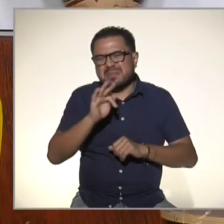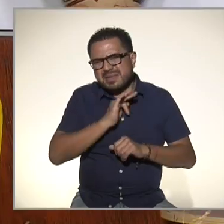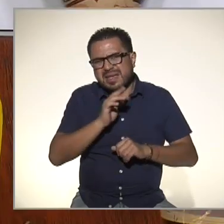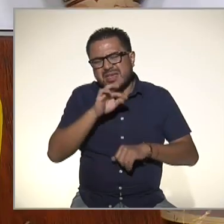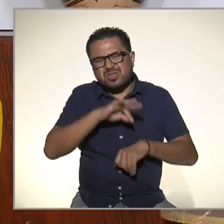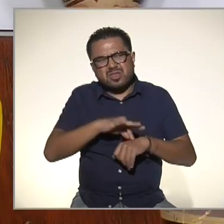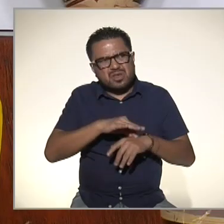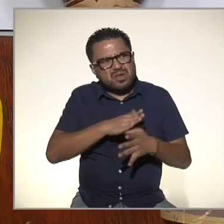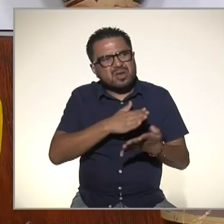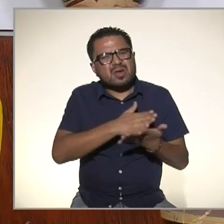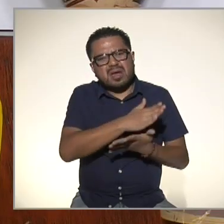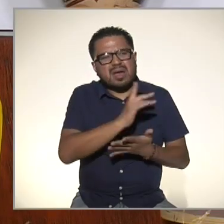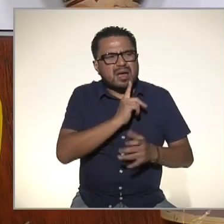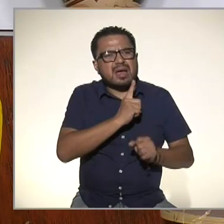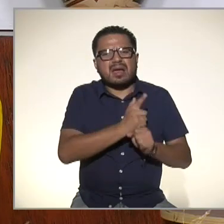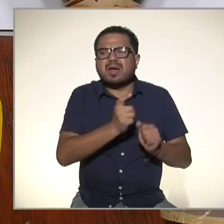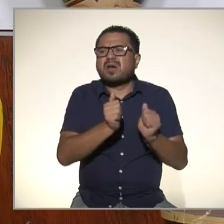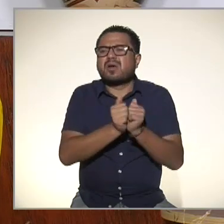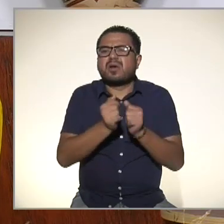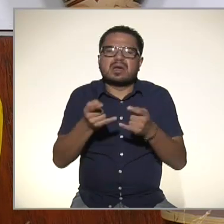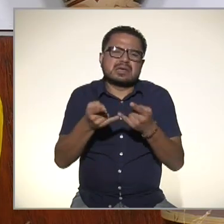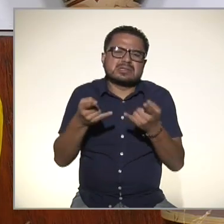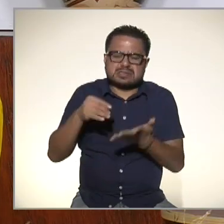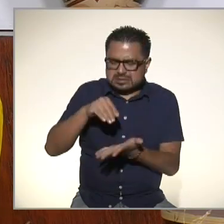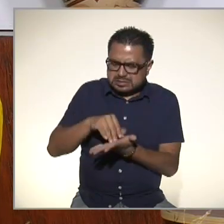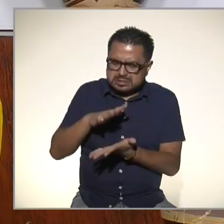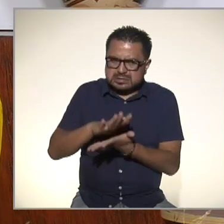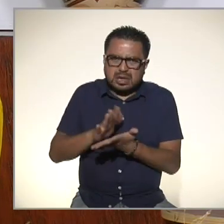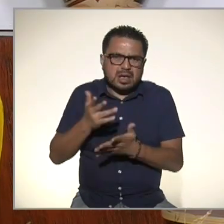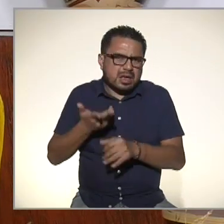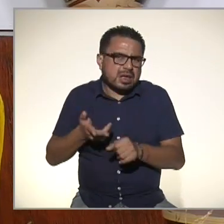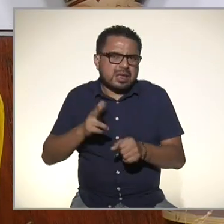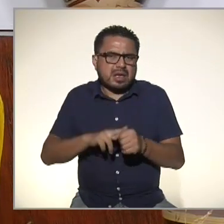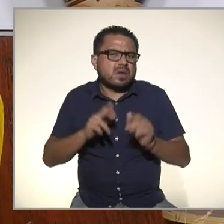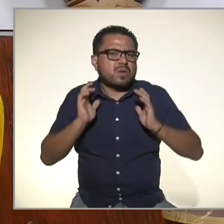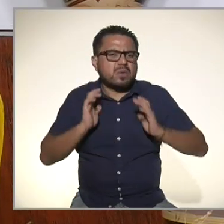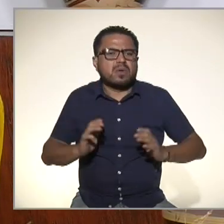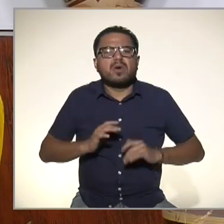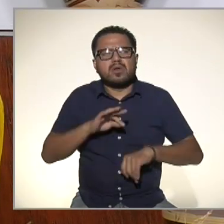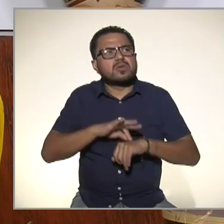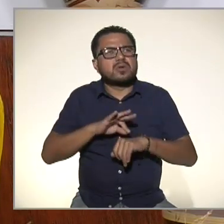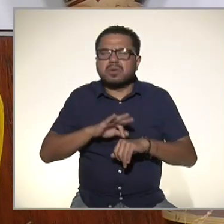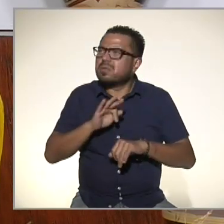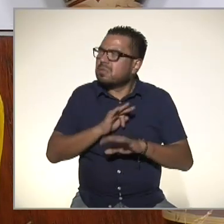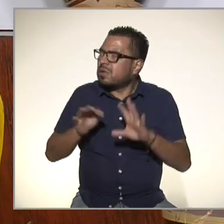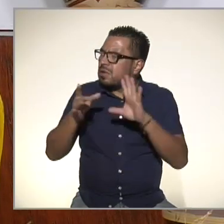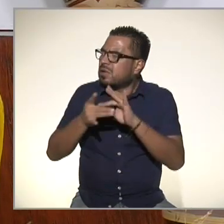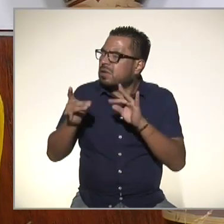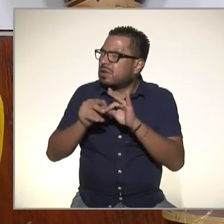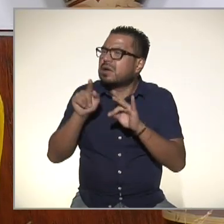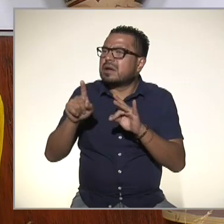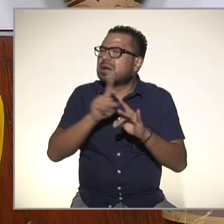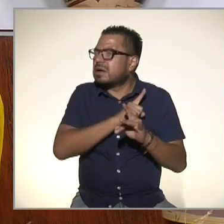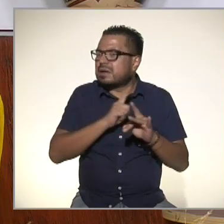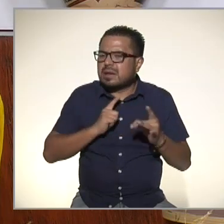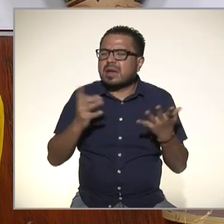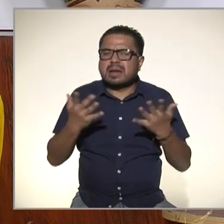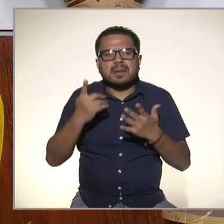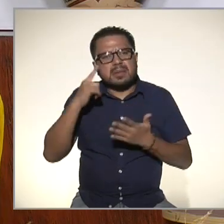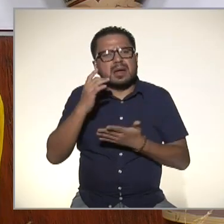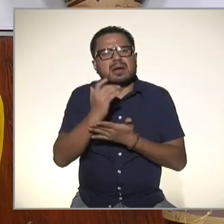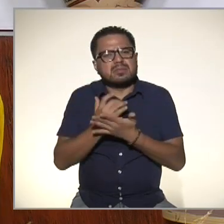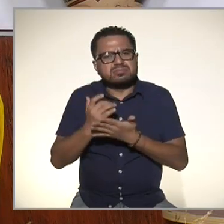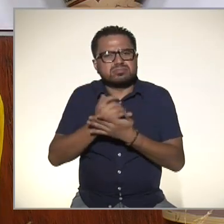que te encuentren en consulta en base a una historia clínica y una exploración física, el doctor te va a decir qué necesitas hacerte de estudios y darte un